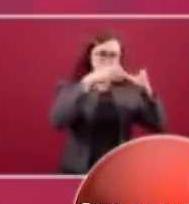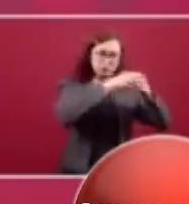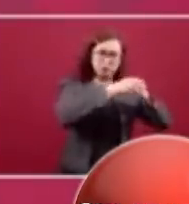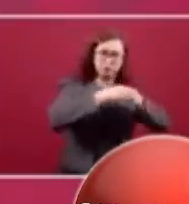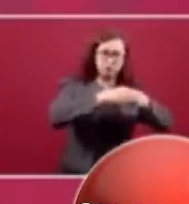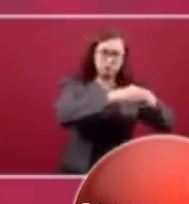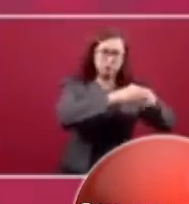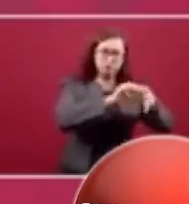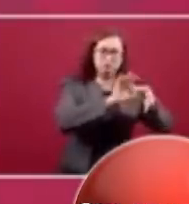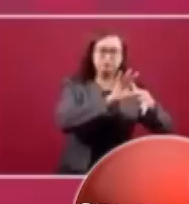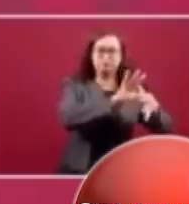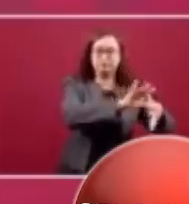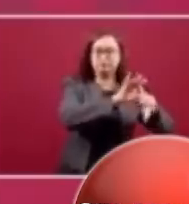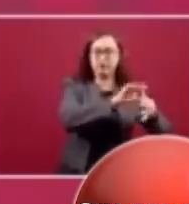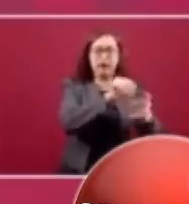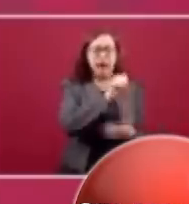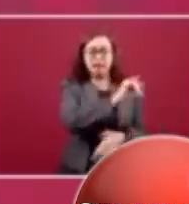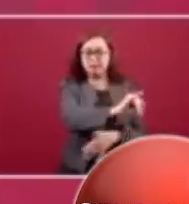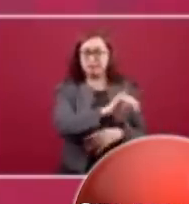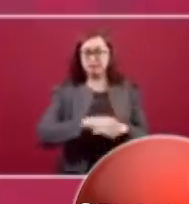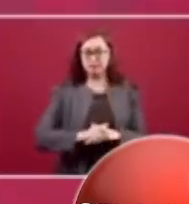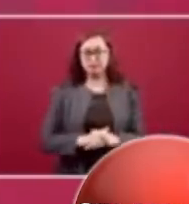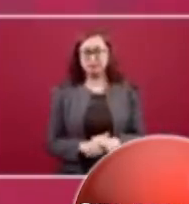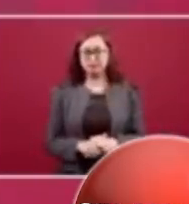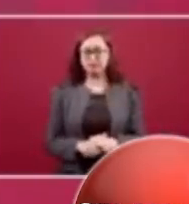Entonces, esa es una cosa.